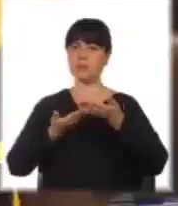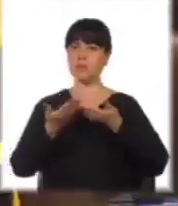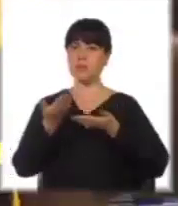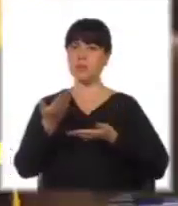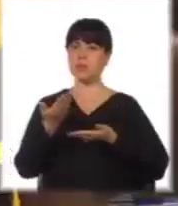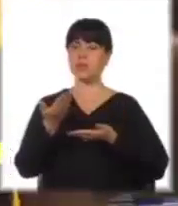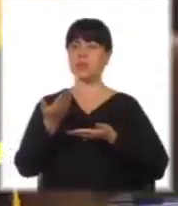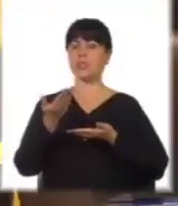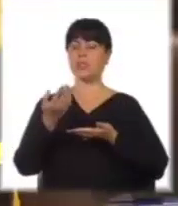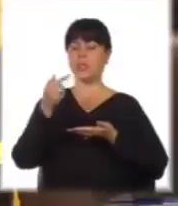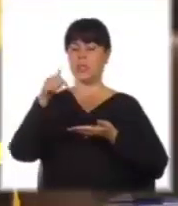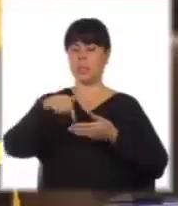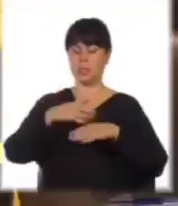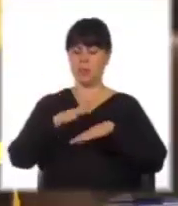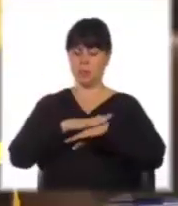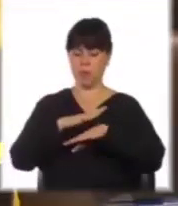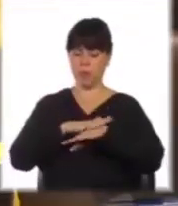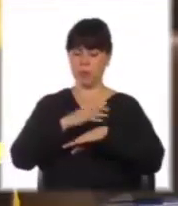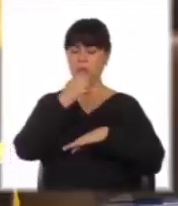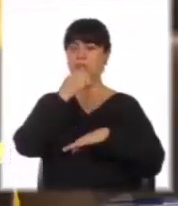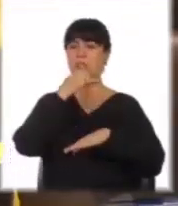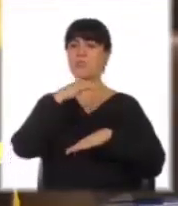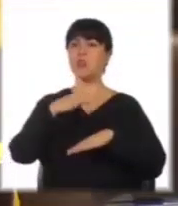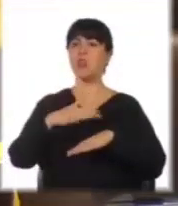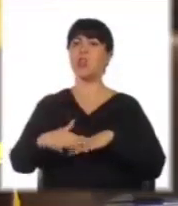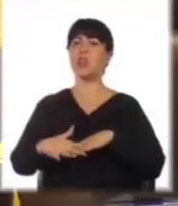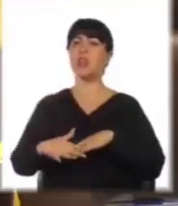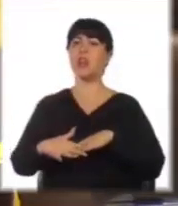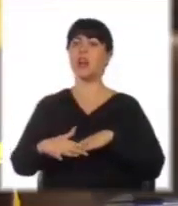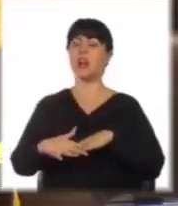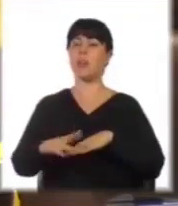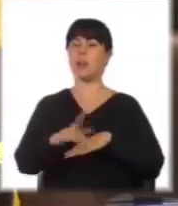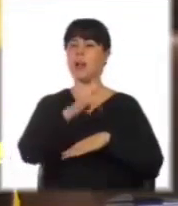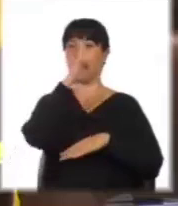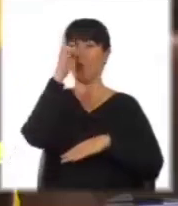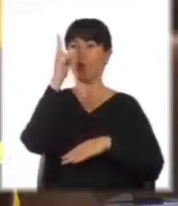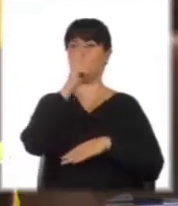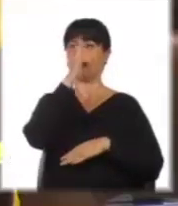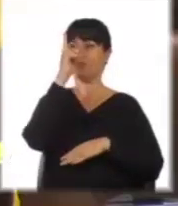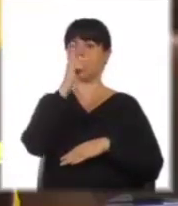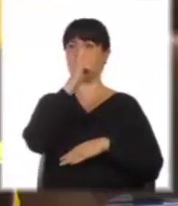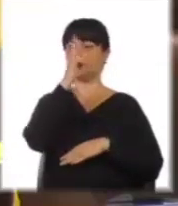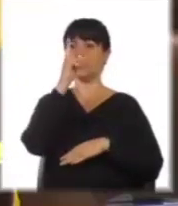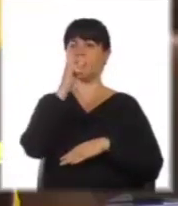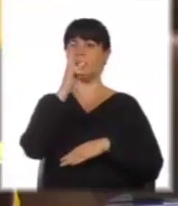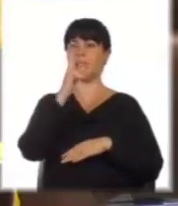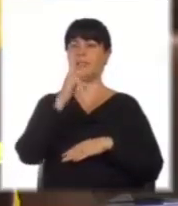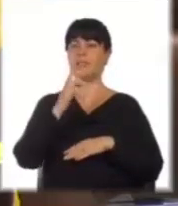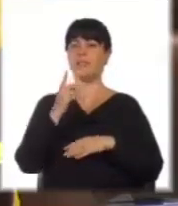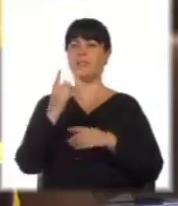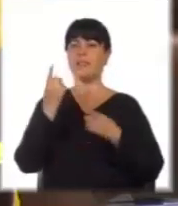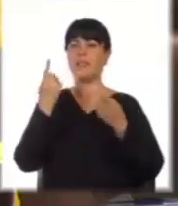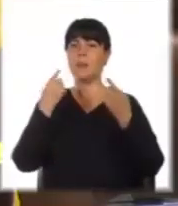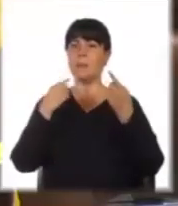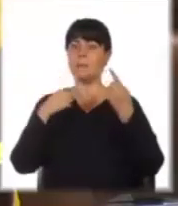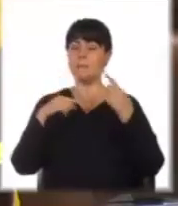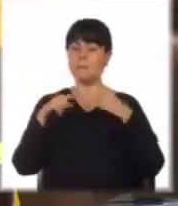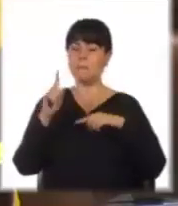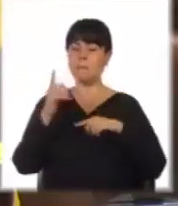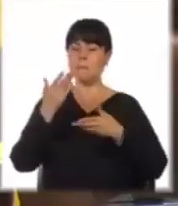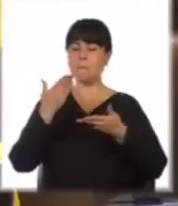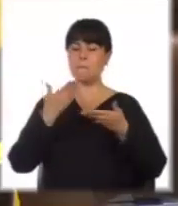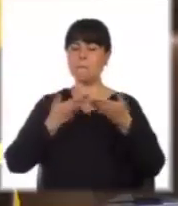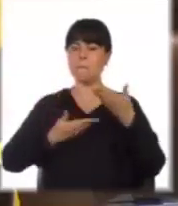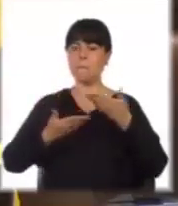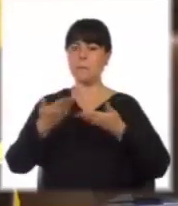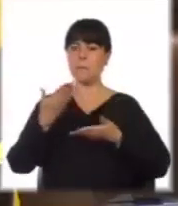esta instancia histórica para el Uruguay. Es un orgullo, además, compartir la visión